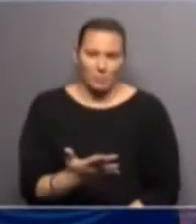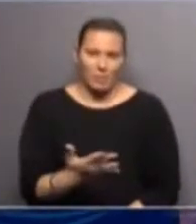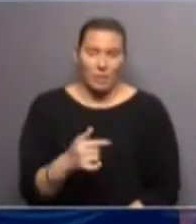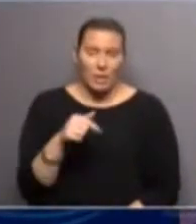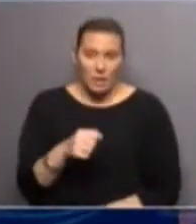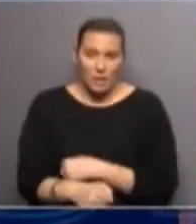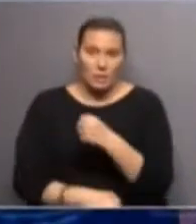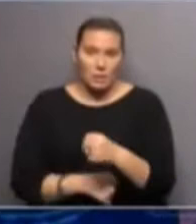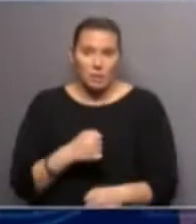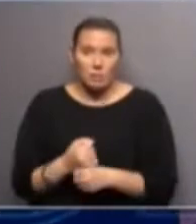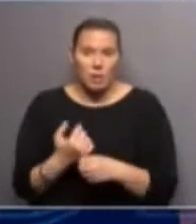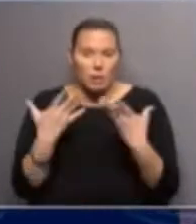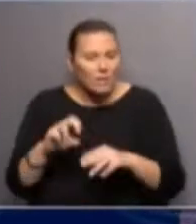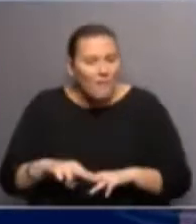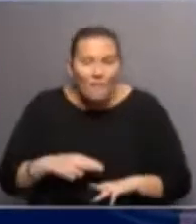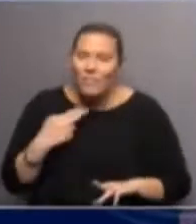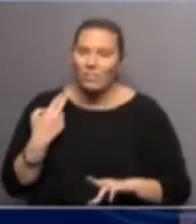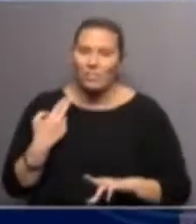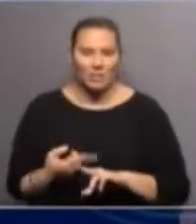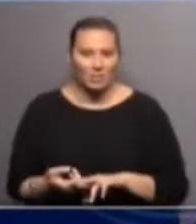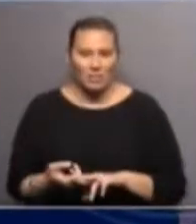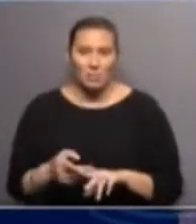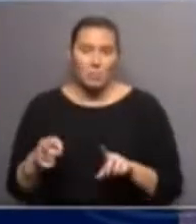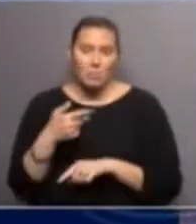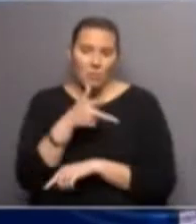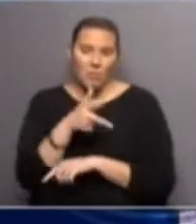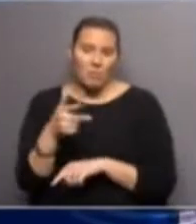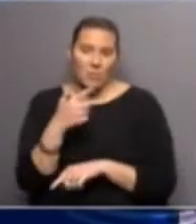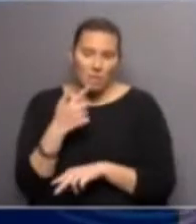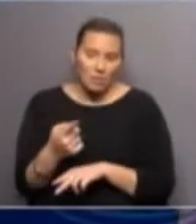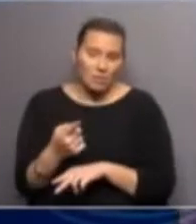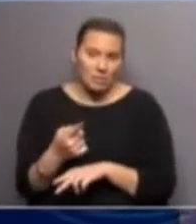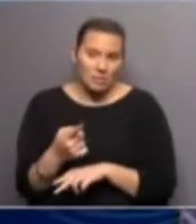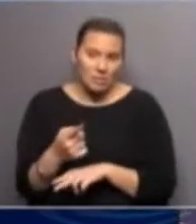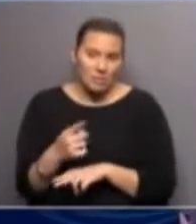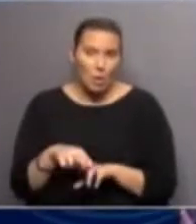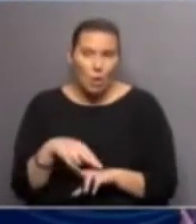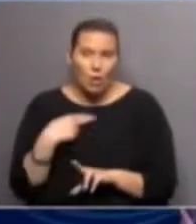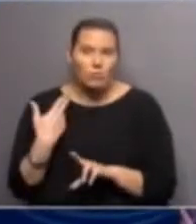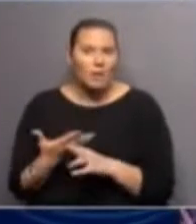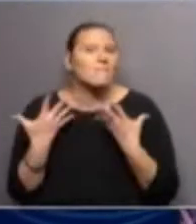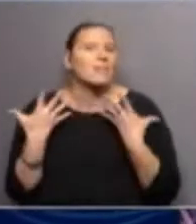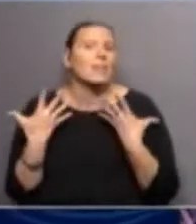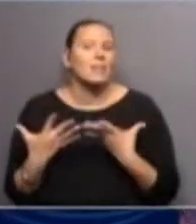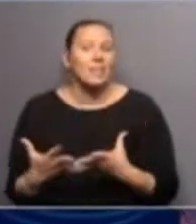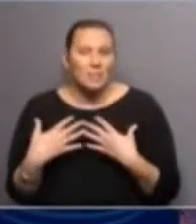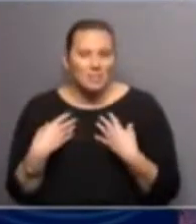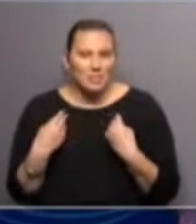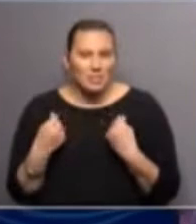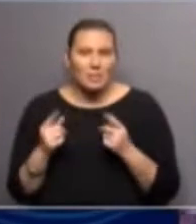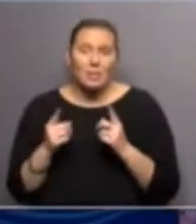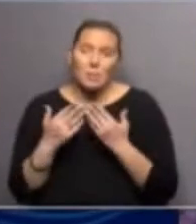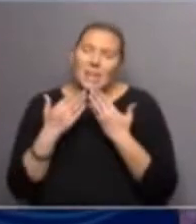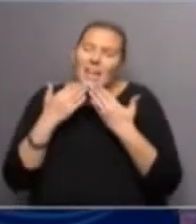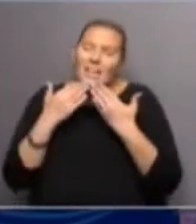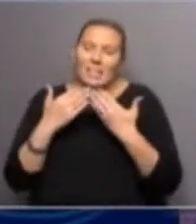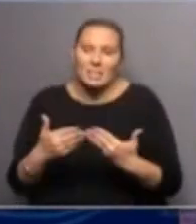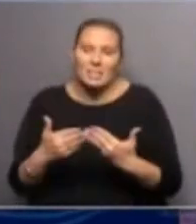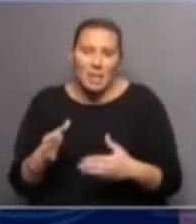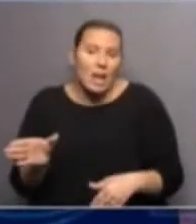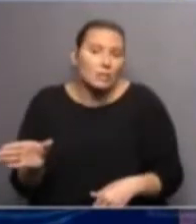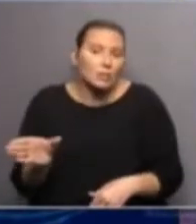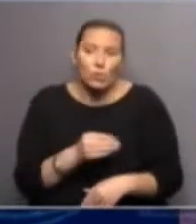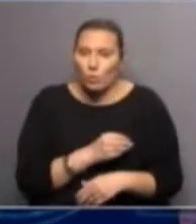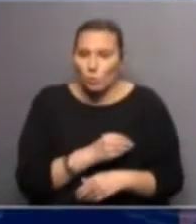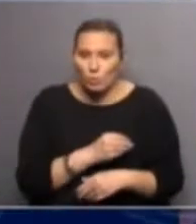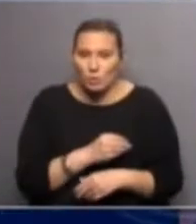digo, este año dije, lo quiero volver a repetir. Bueno, como decís en el video, ¿no? Exacto, nuevamente lo quiero repetir y bueno, y ya desde paso quiero agradecerle a todo